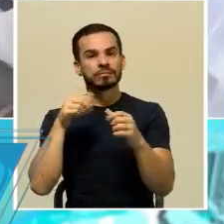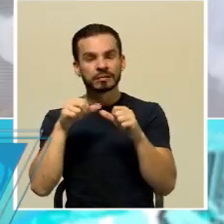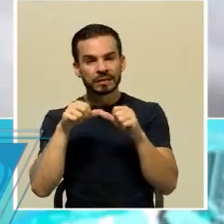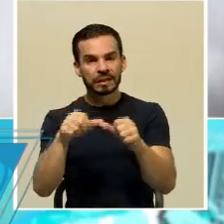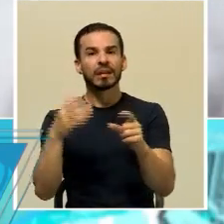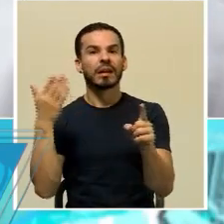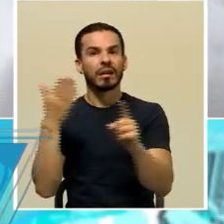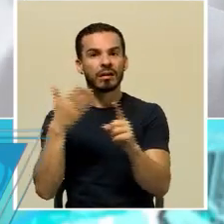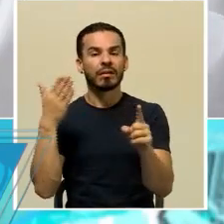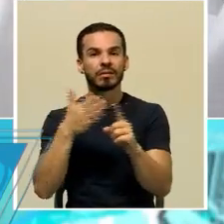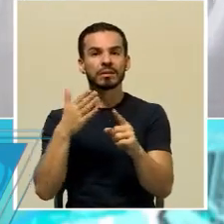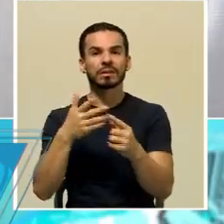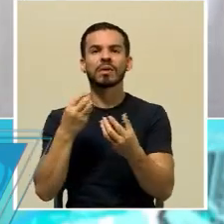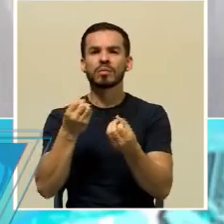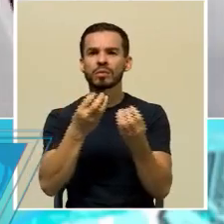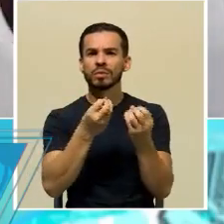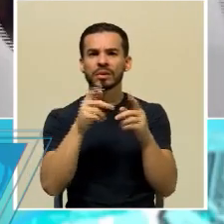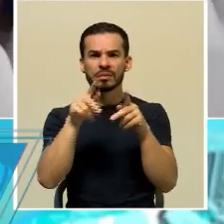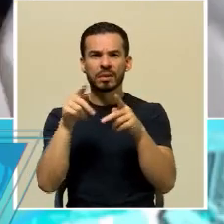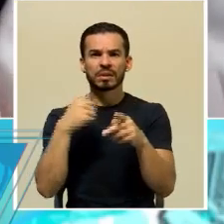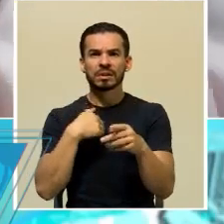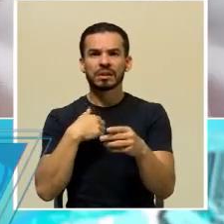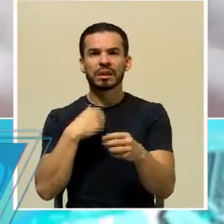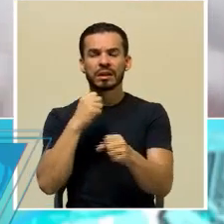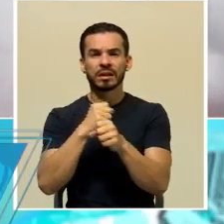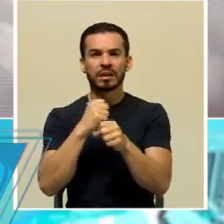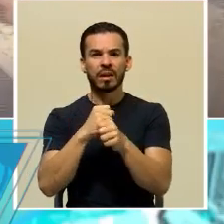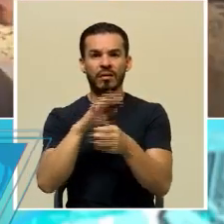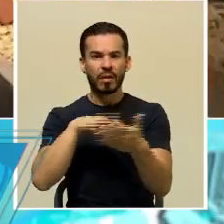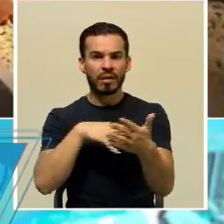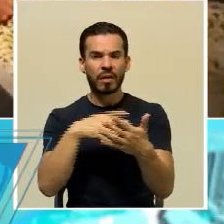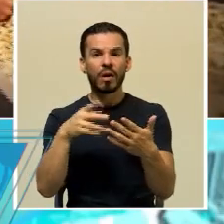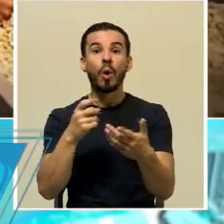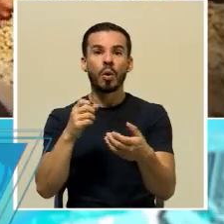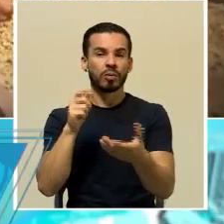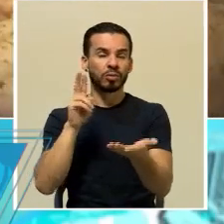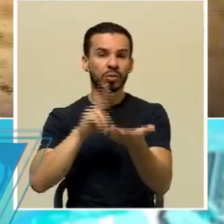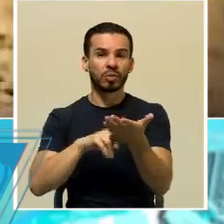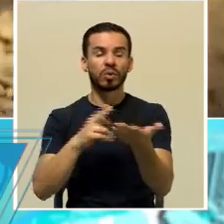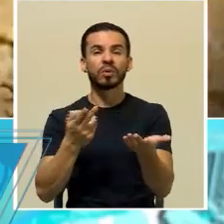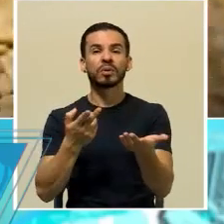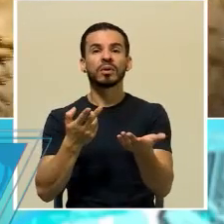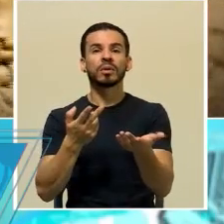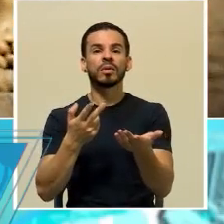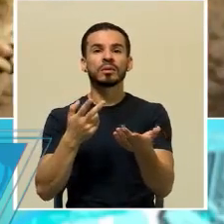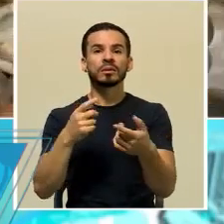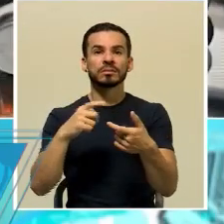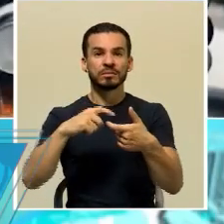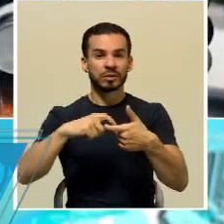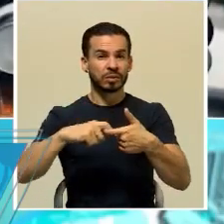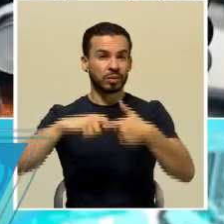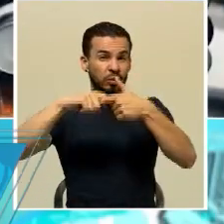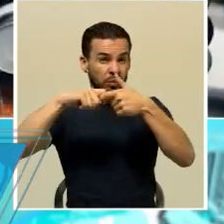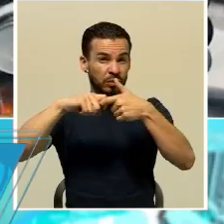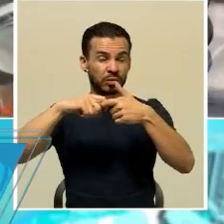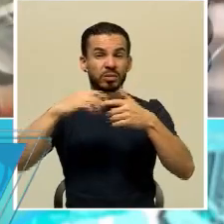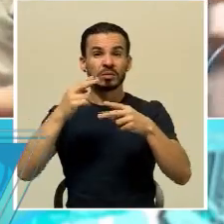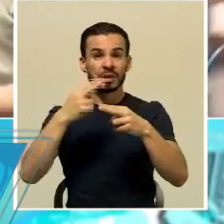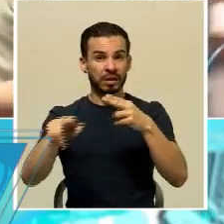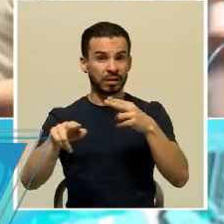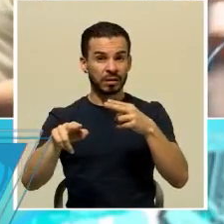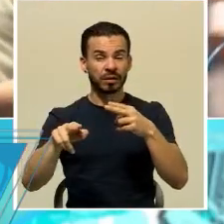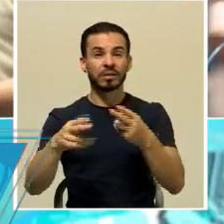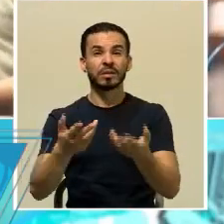siendo afectados. Muchas personas tienen actualmente sus jornadas o sus contratos digamos